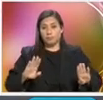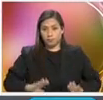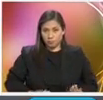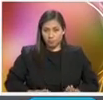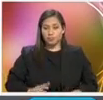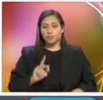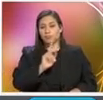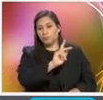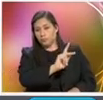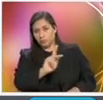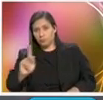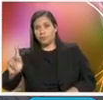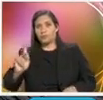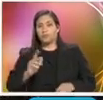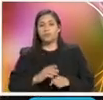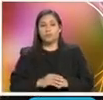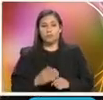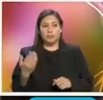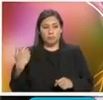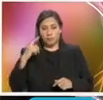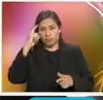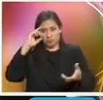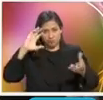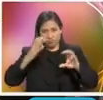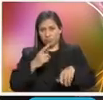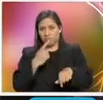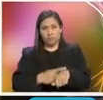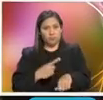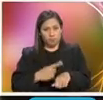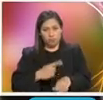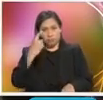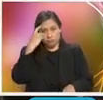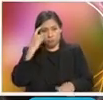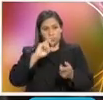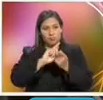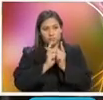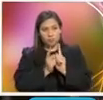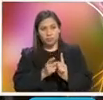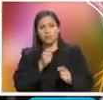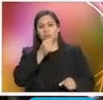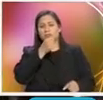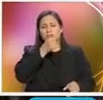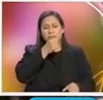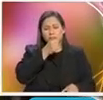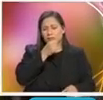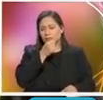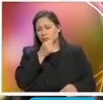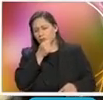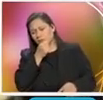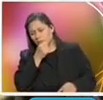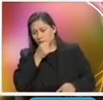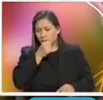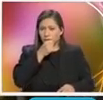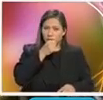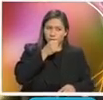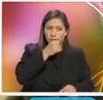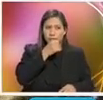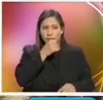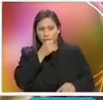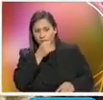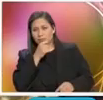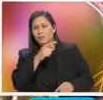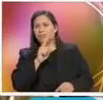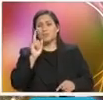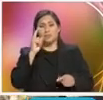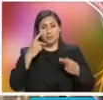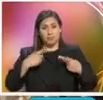todos los que venimos mencionando. Todos vienen, sí, se escucha como que en la misma sintonía, ¿no? Personas